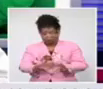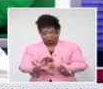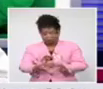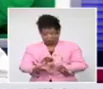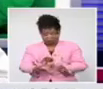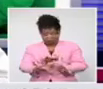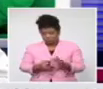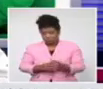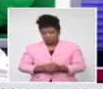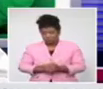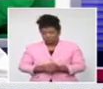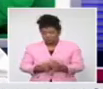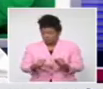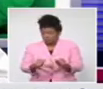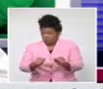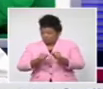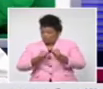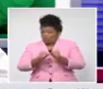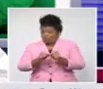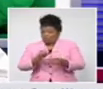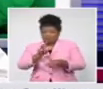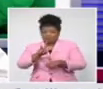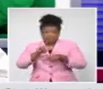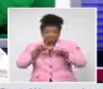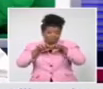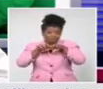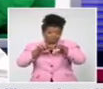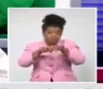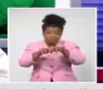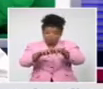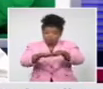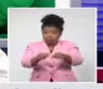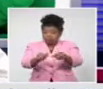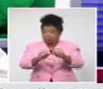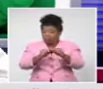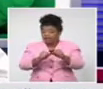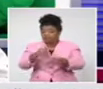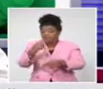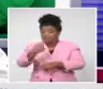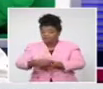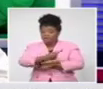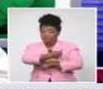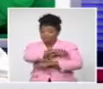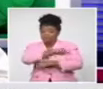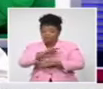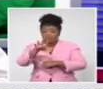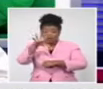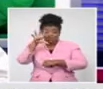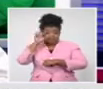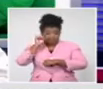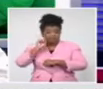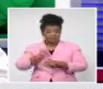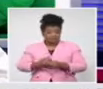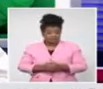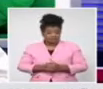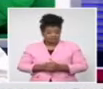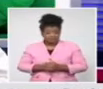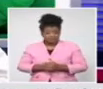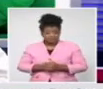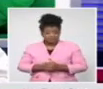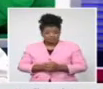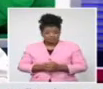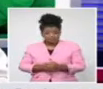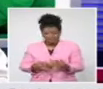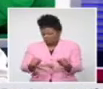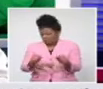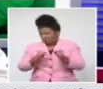la agresividad del virus, para hablar en términos que se puedan entender, porque uno dice la virulencia, bien, pero en la agresividad